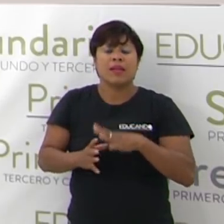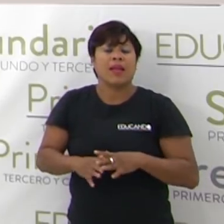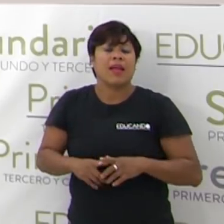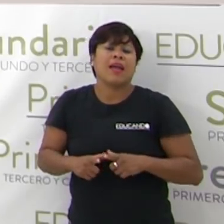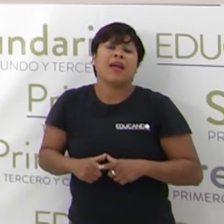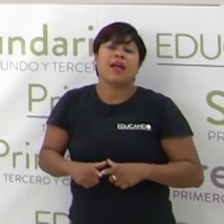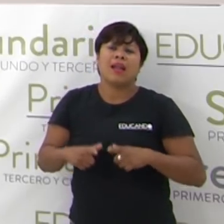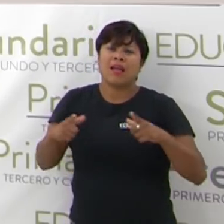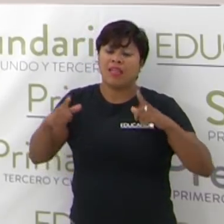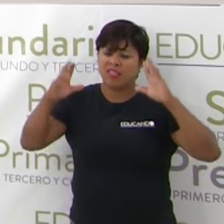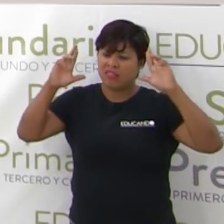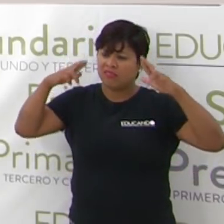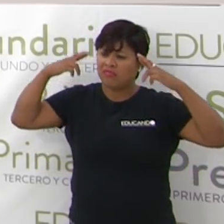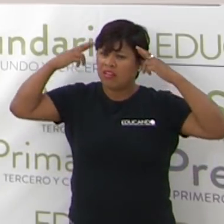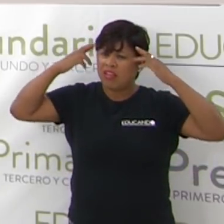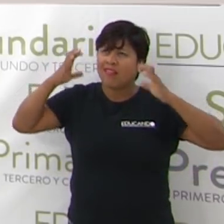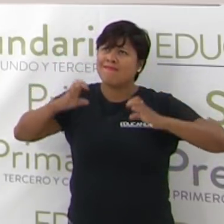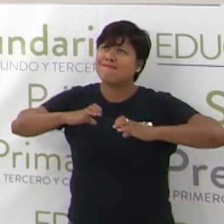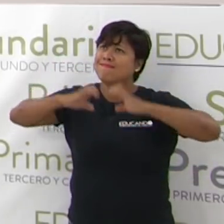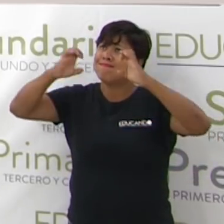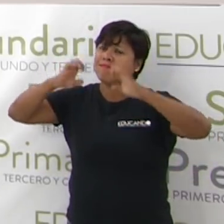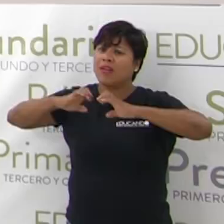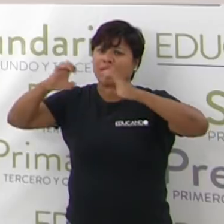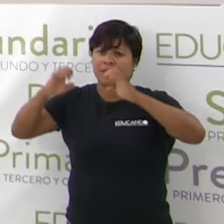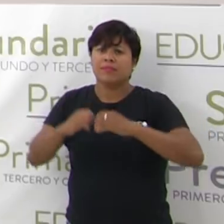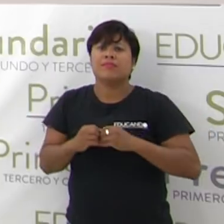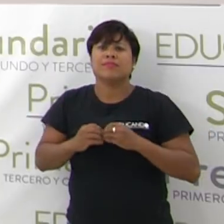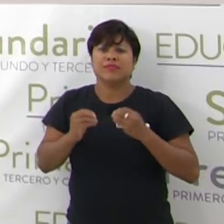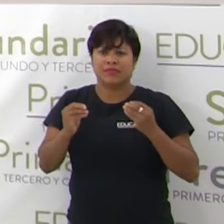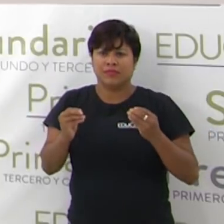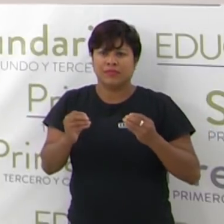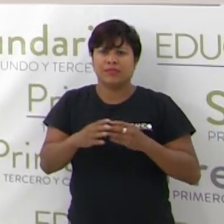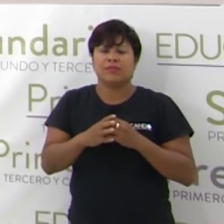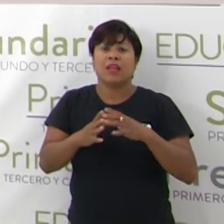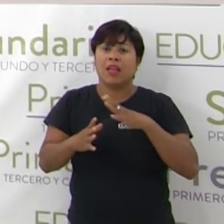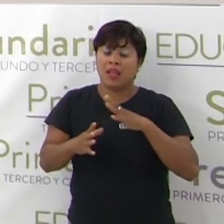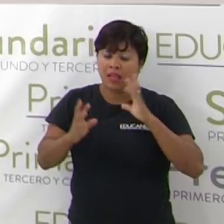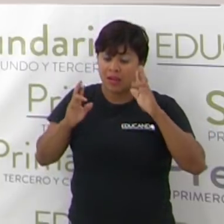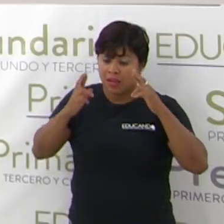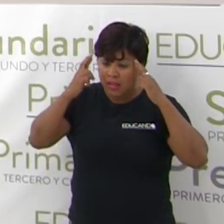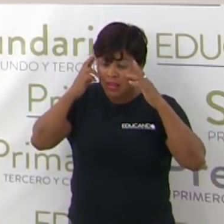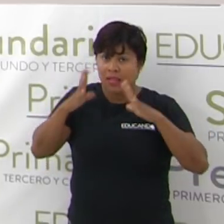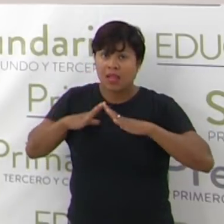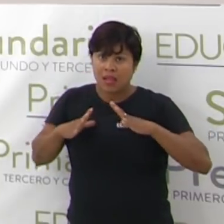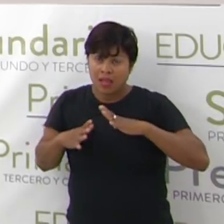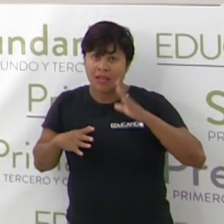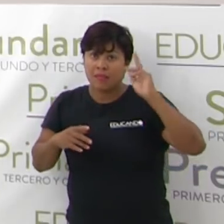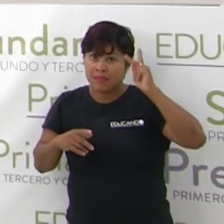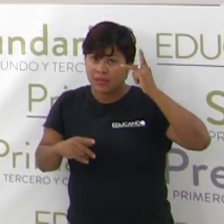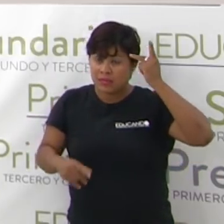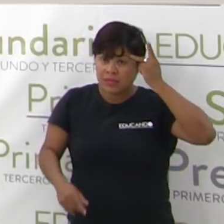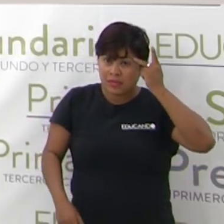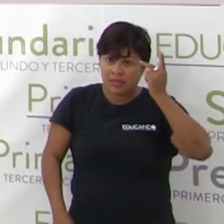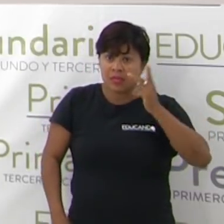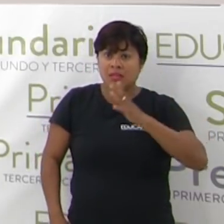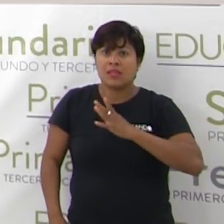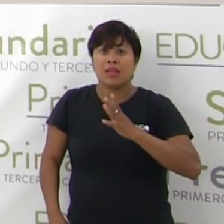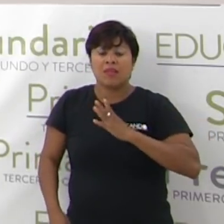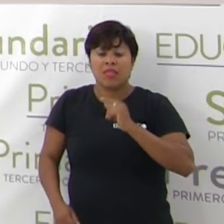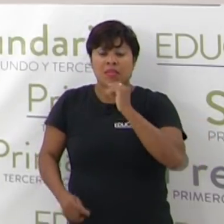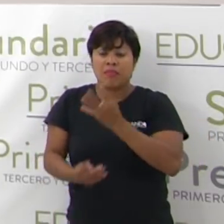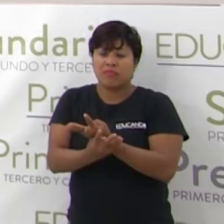grandes reinos, y en esos reinos, lógicamente, había reyes, había princesas, y había una